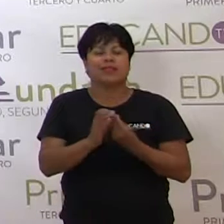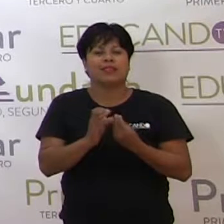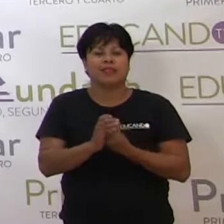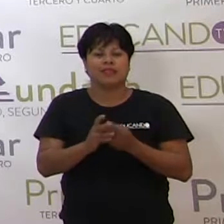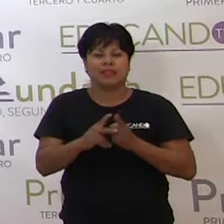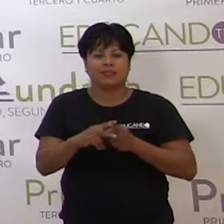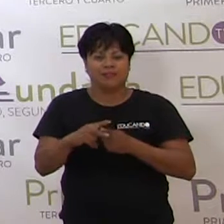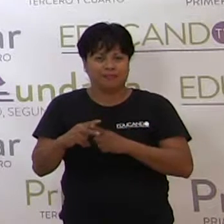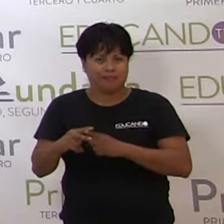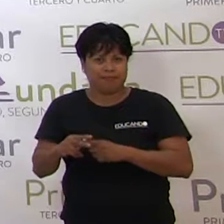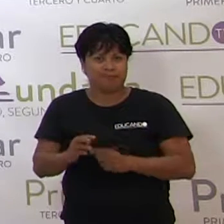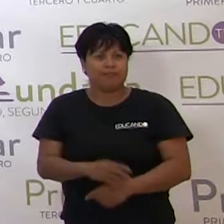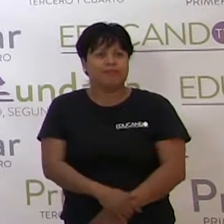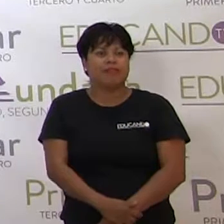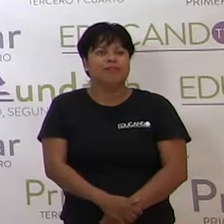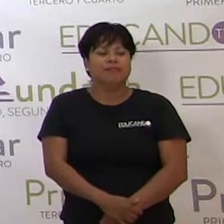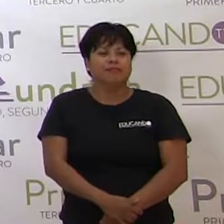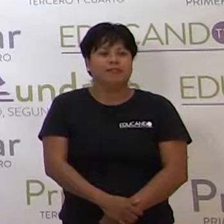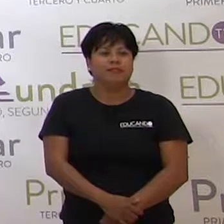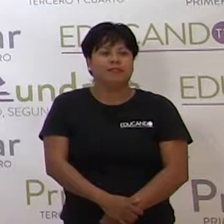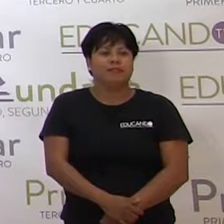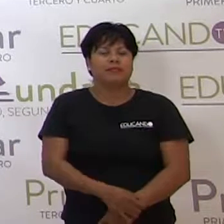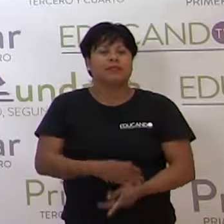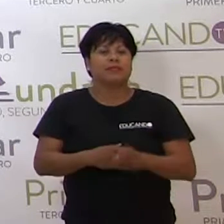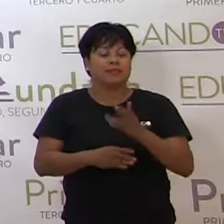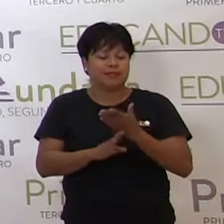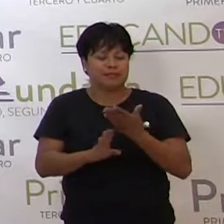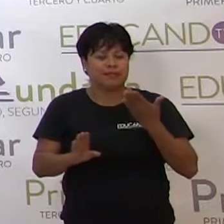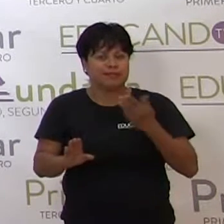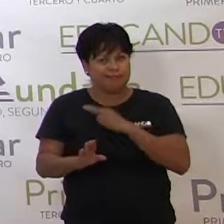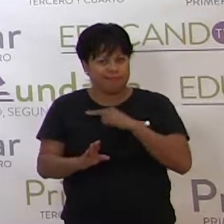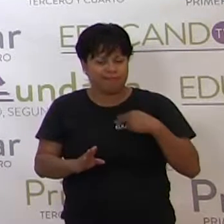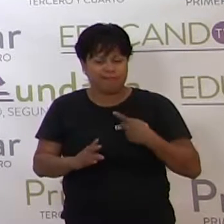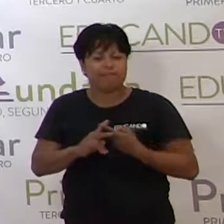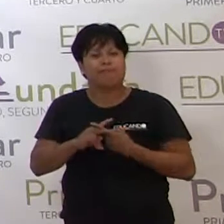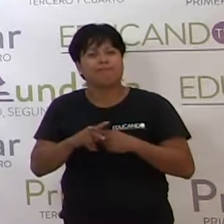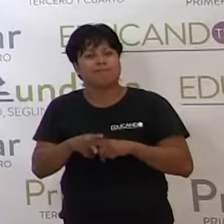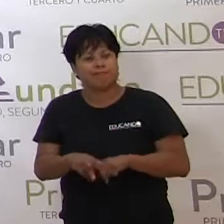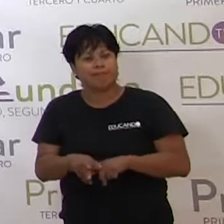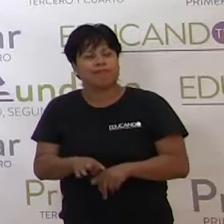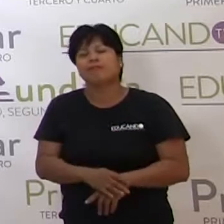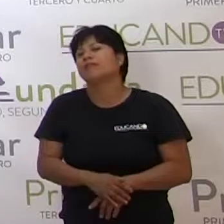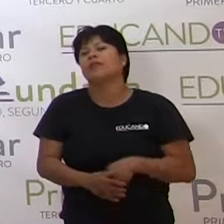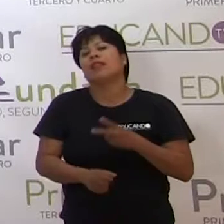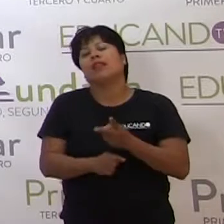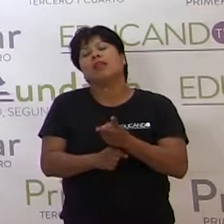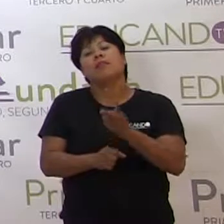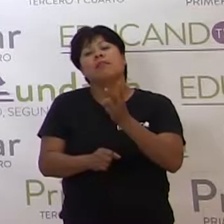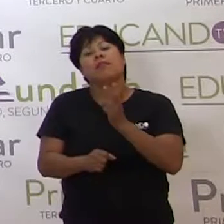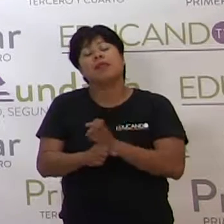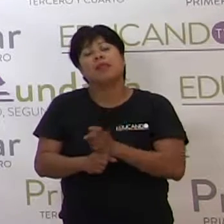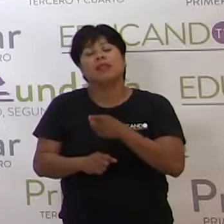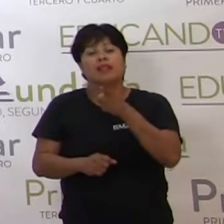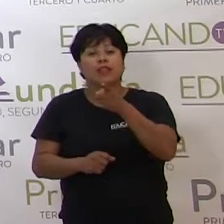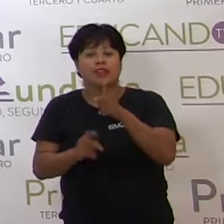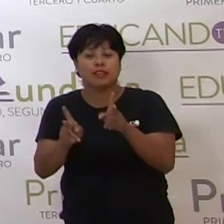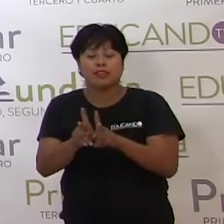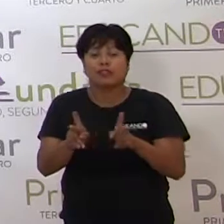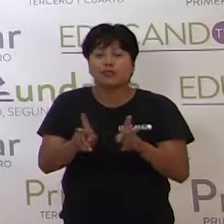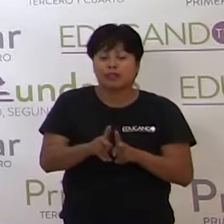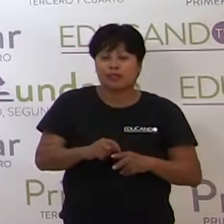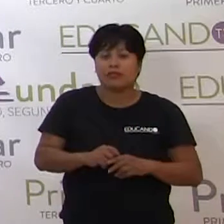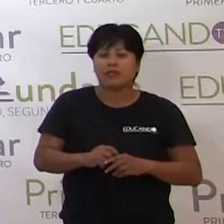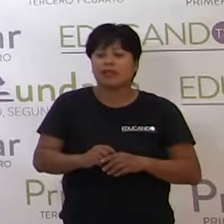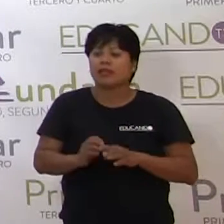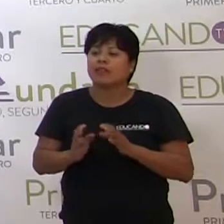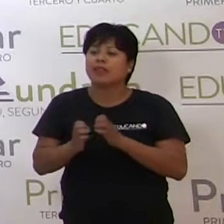de Matemáticas 3. Pero antes de iniciar, invita a tus primos que se